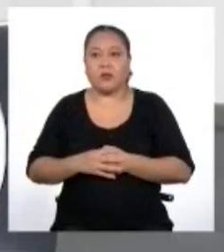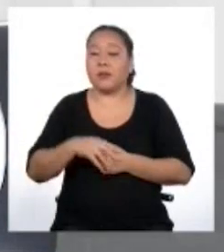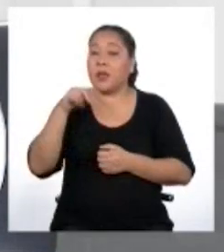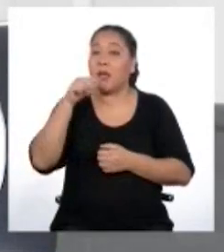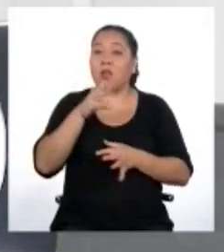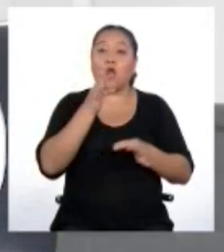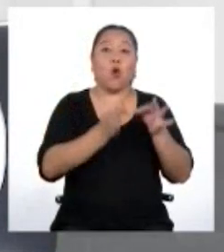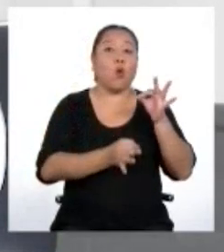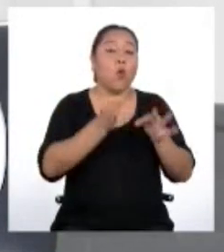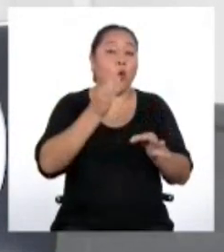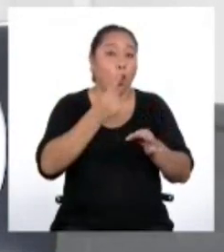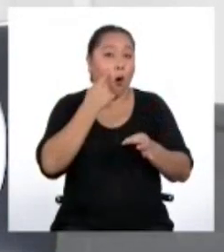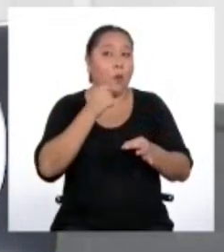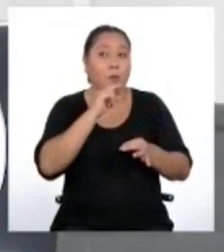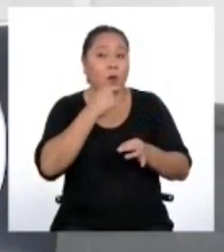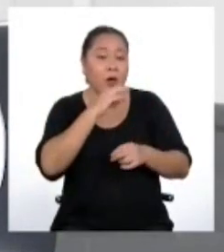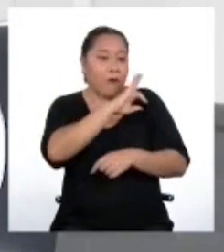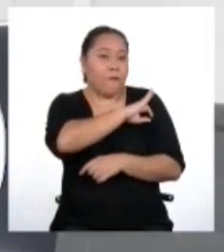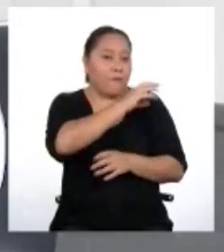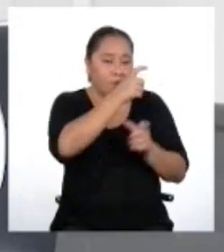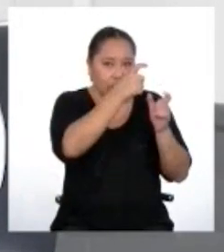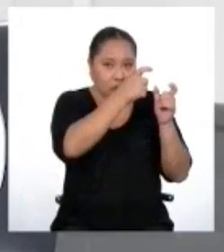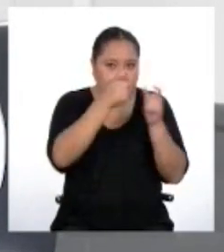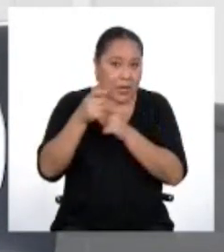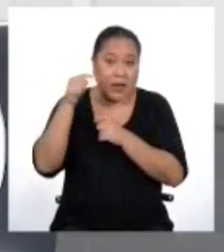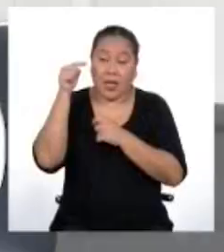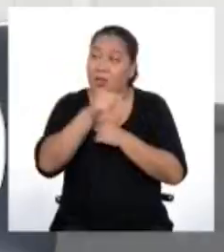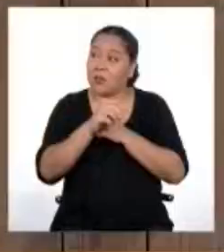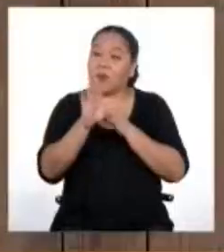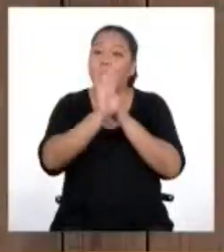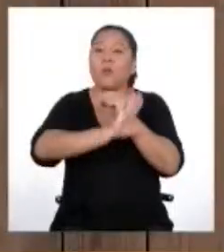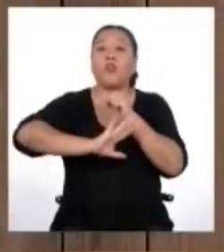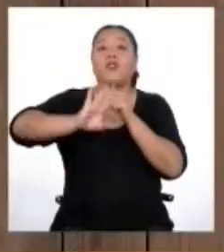jueces, juezas y fiscales se encargan de proteger nuestros